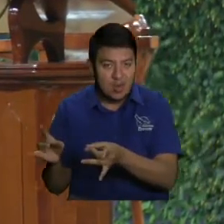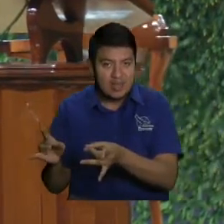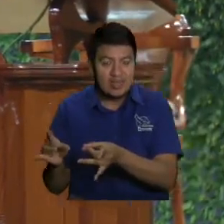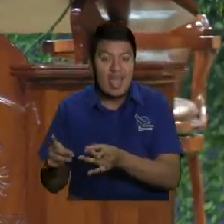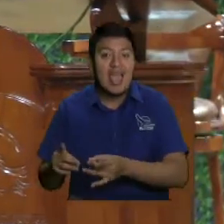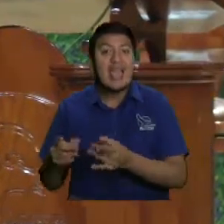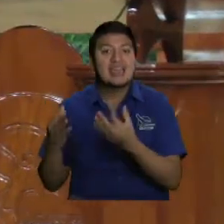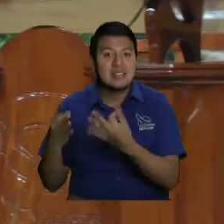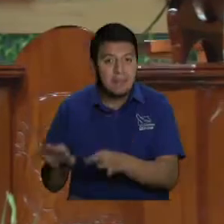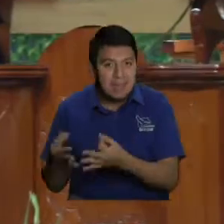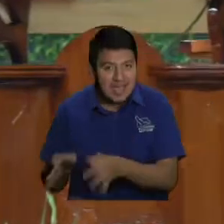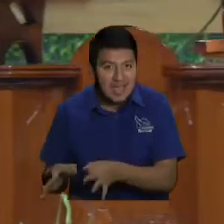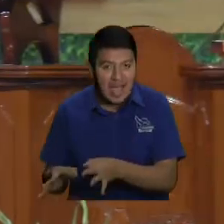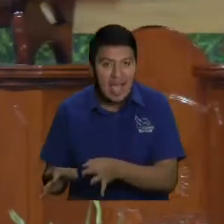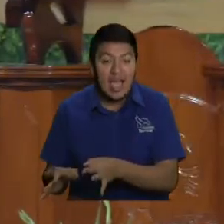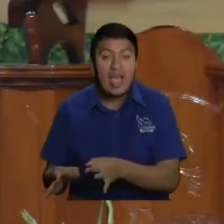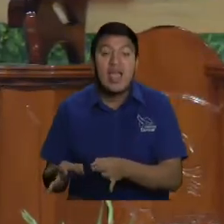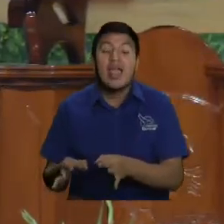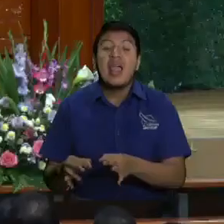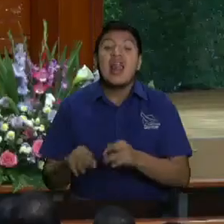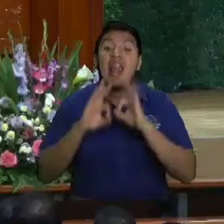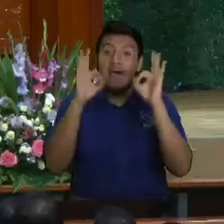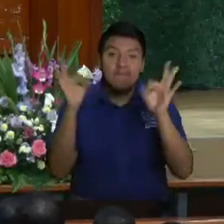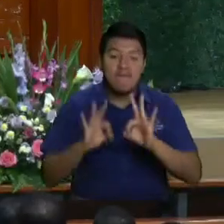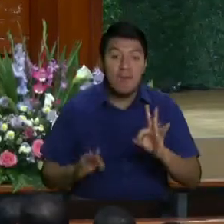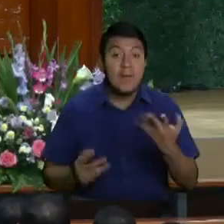Pero lo que queda implícito